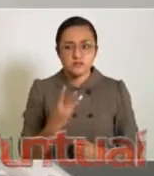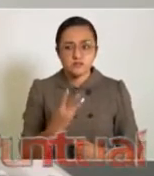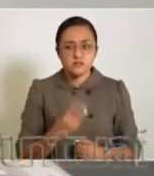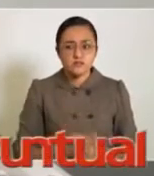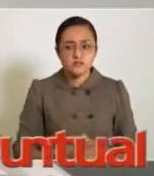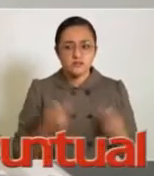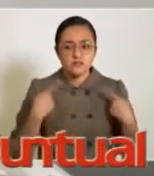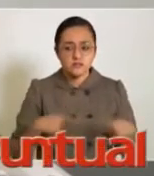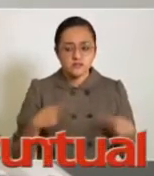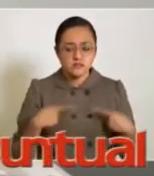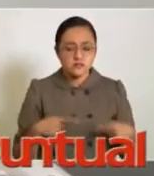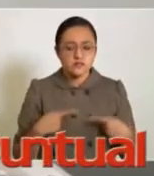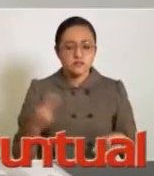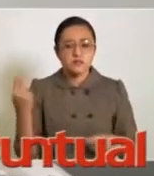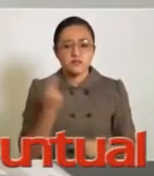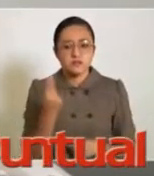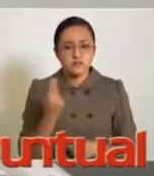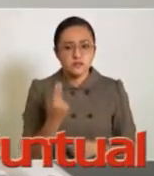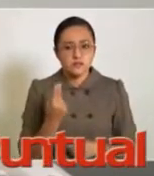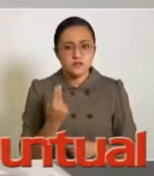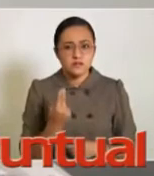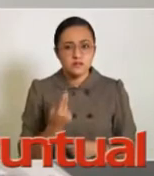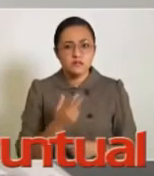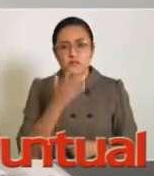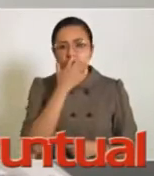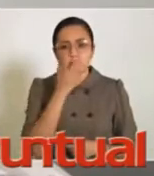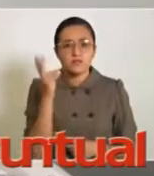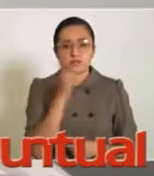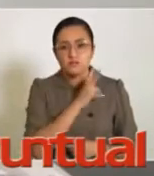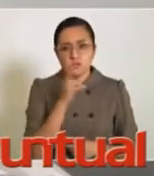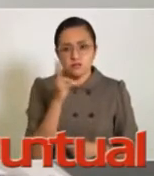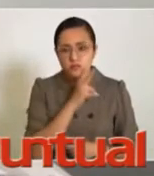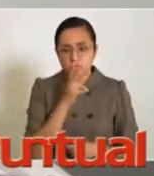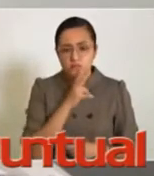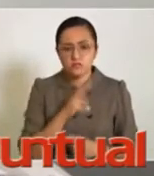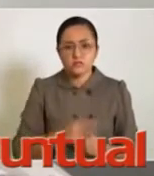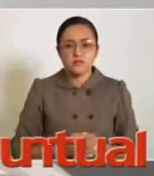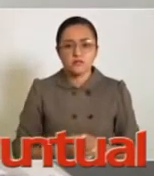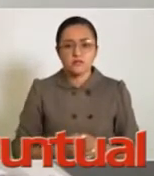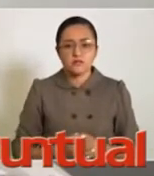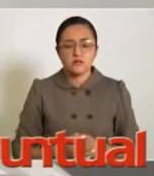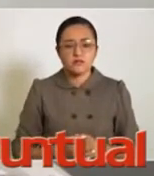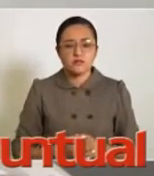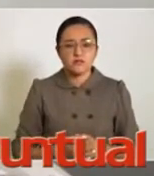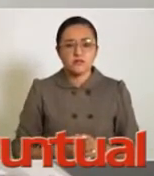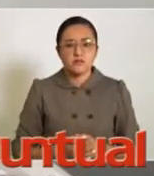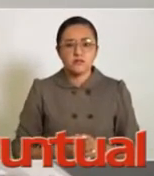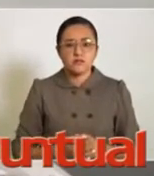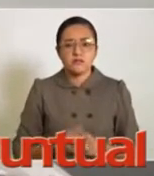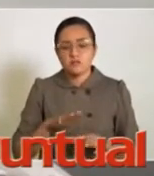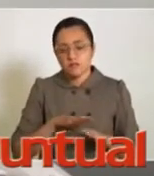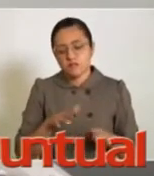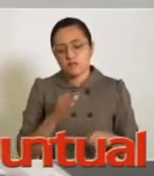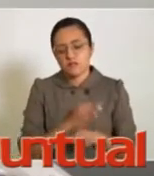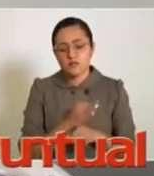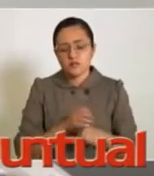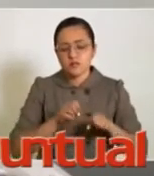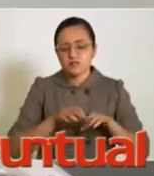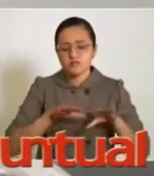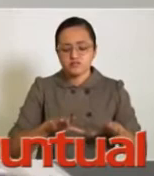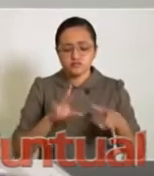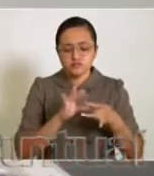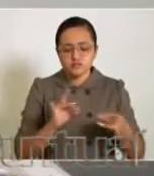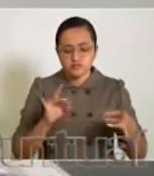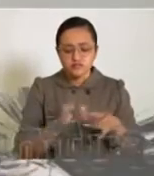63 pacientes requieren de ventilación mecánica asistida. Están distribuidos de la